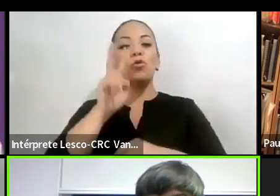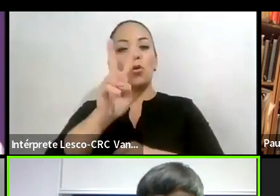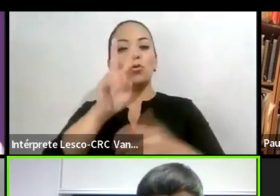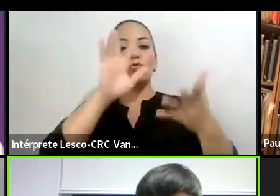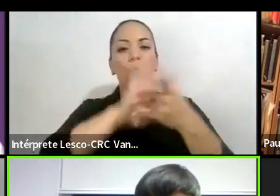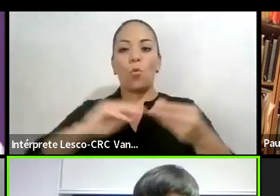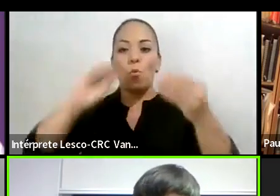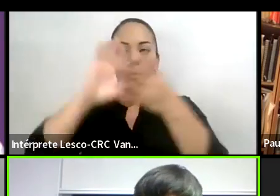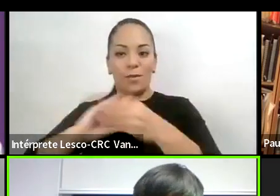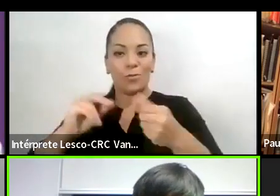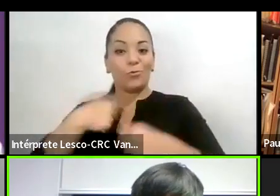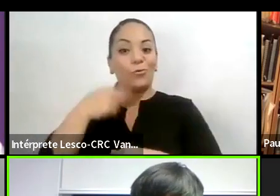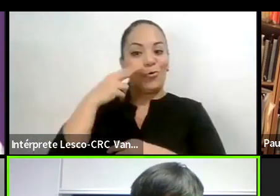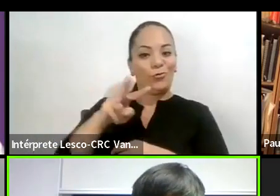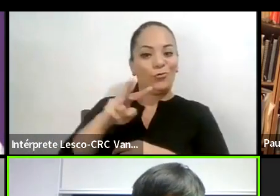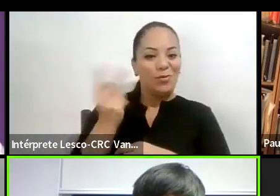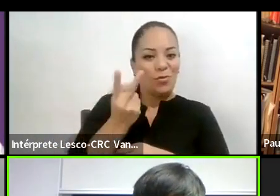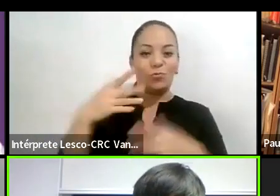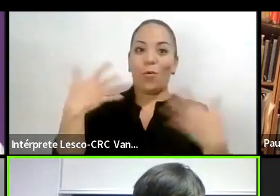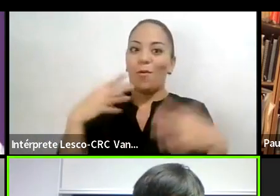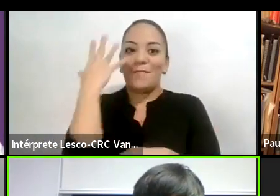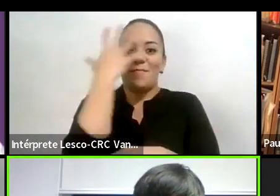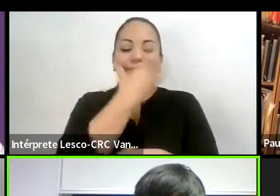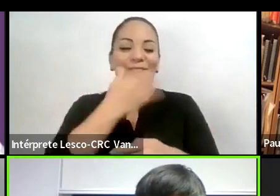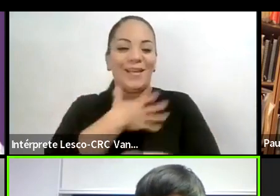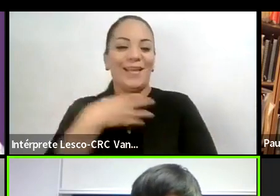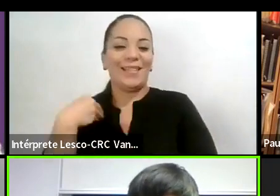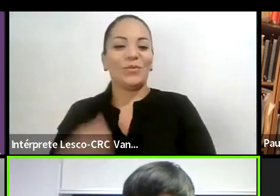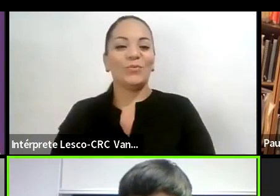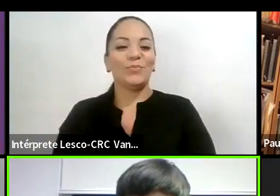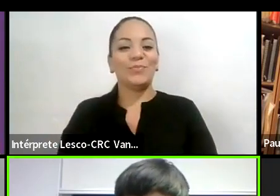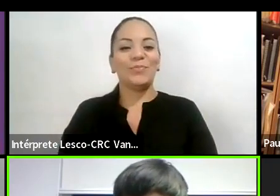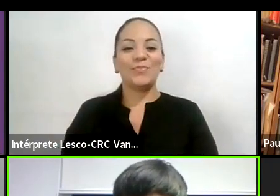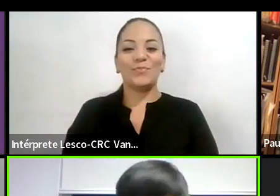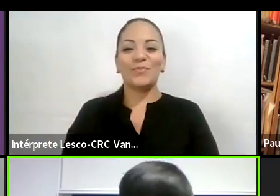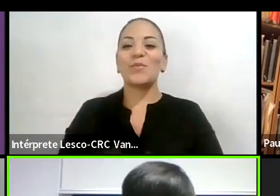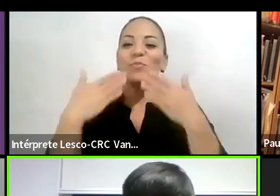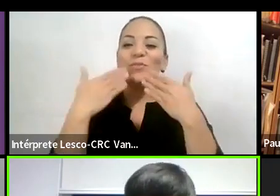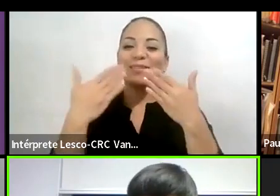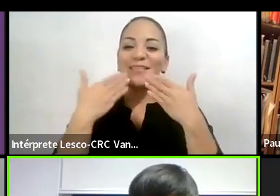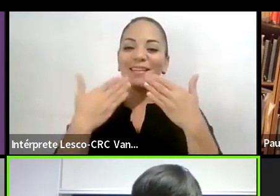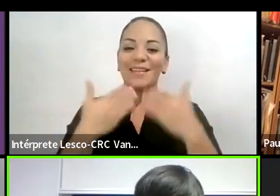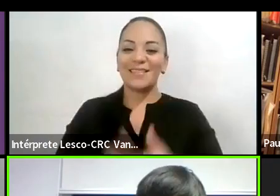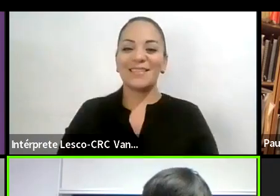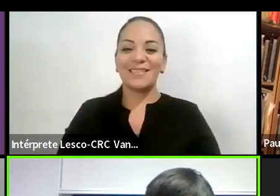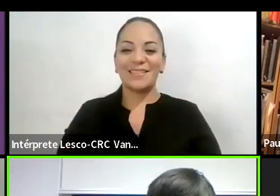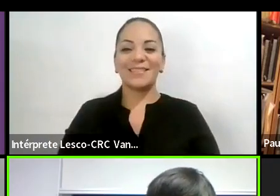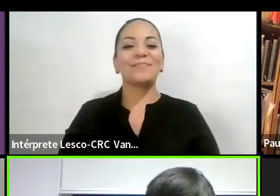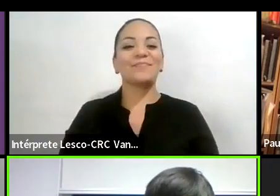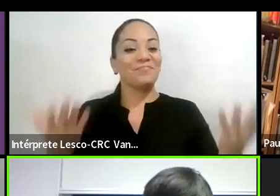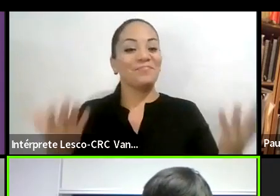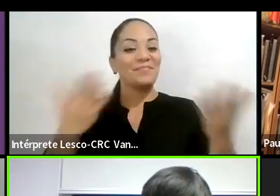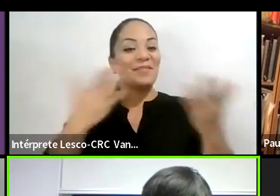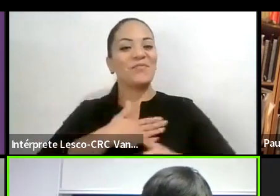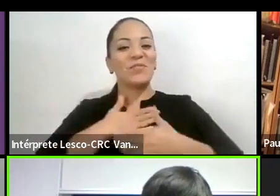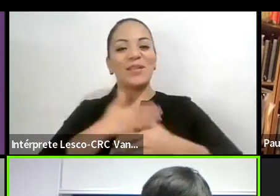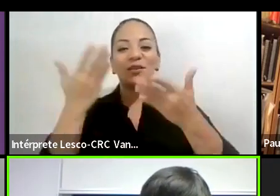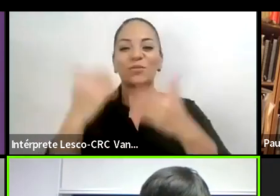yo ya los vi y están maravillosos, me encantaron. Así que muchas gracias y a disfrutarlos.